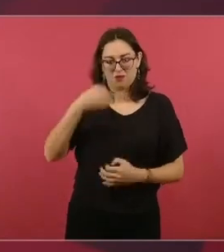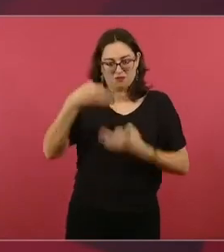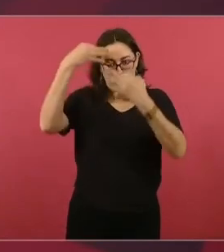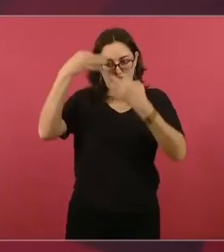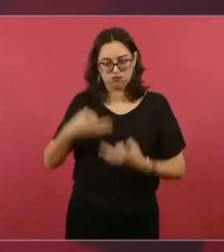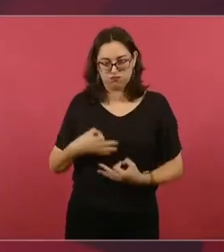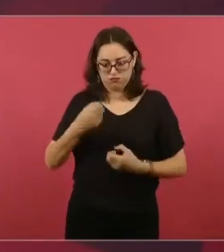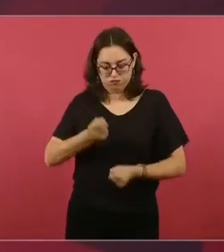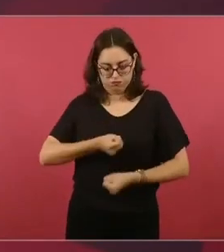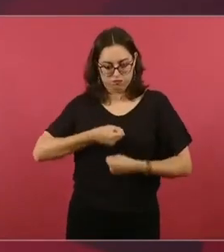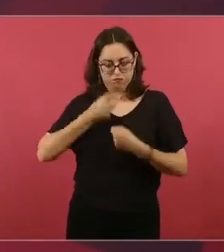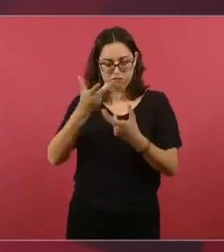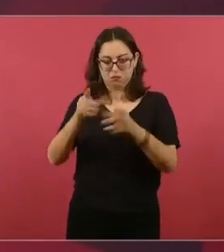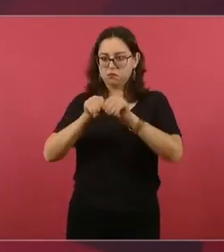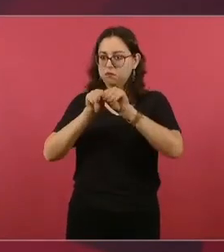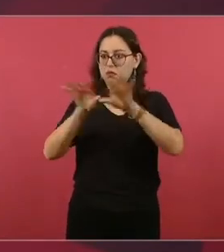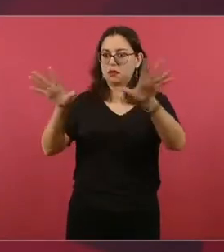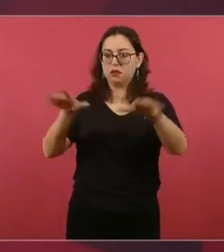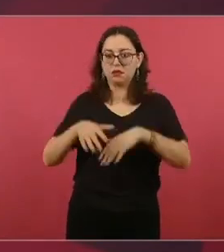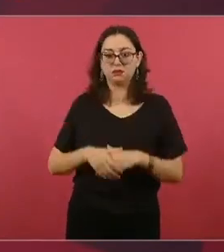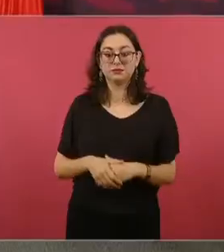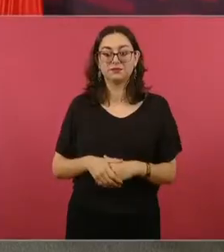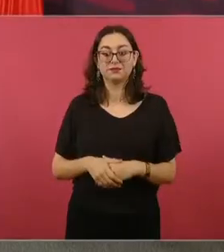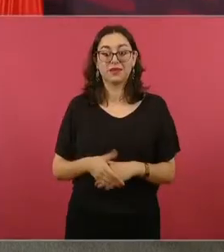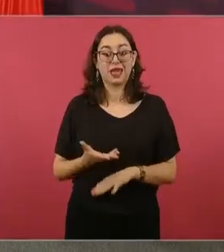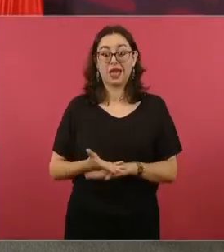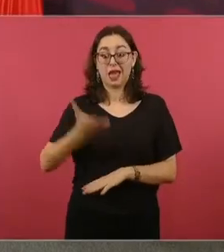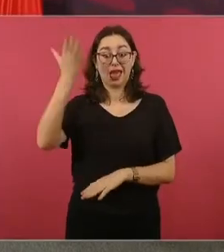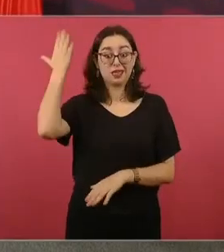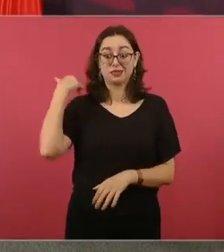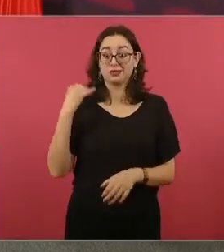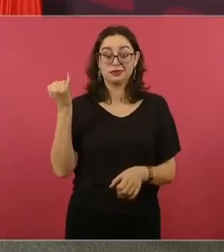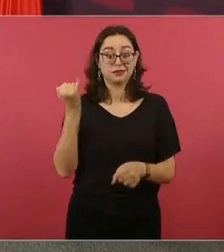Y antes no había esa posibilidad, no existía.